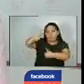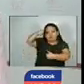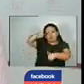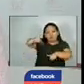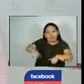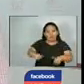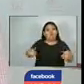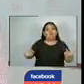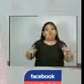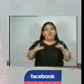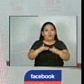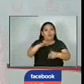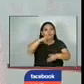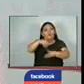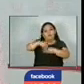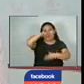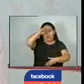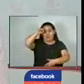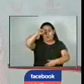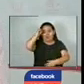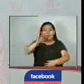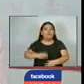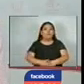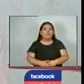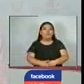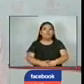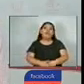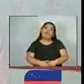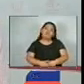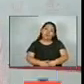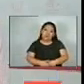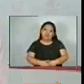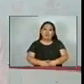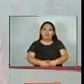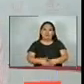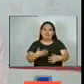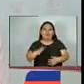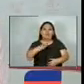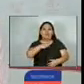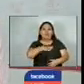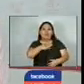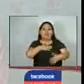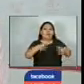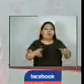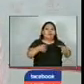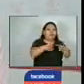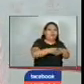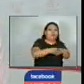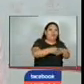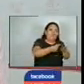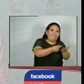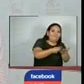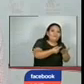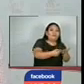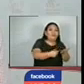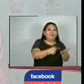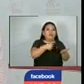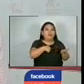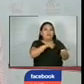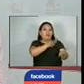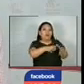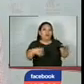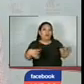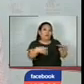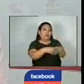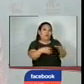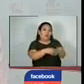parte de todo un esfuerzo. Se constituyó una sociedad de economía mixta, ¿verdad?, de la cual en